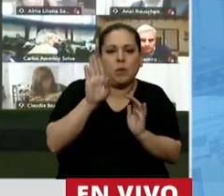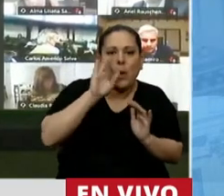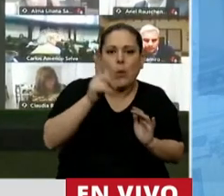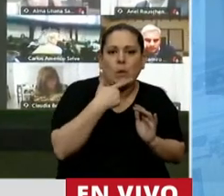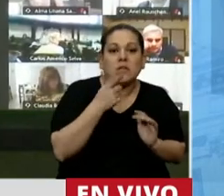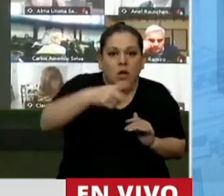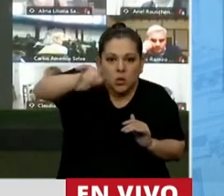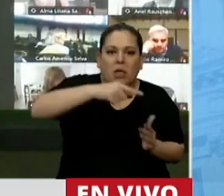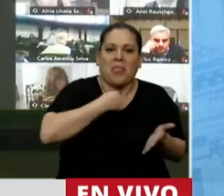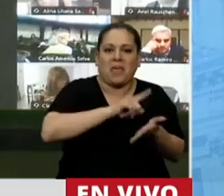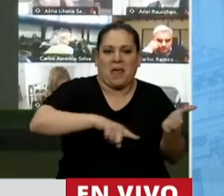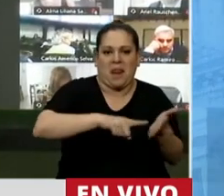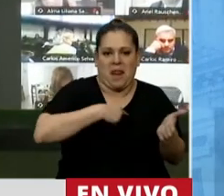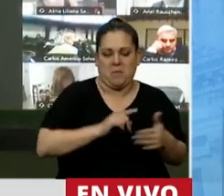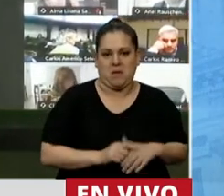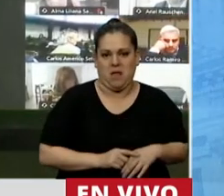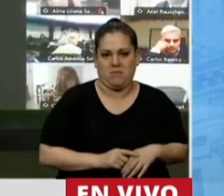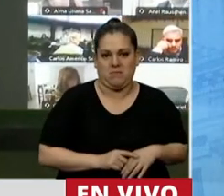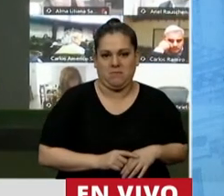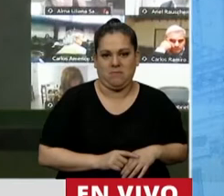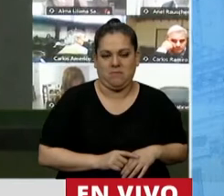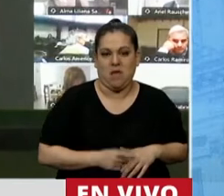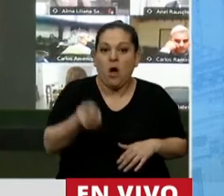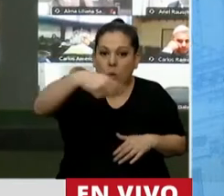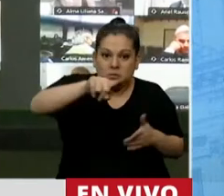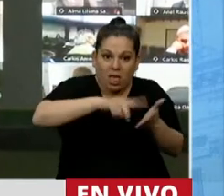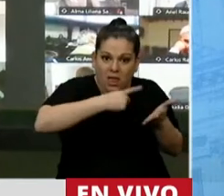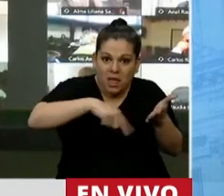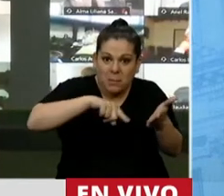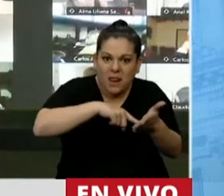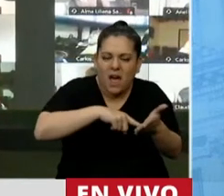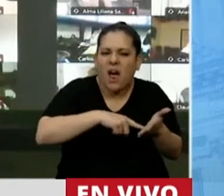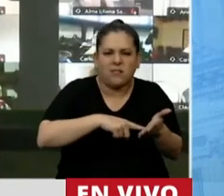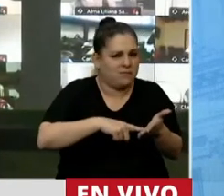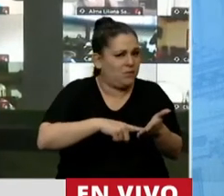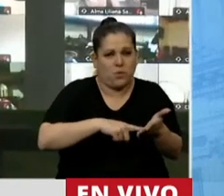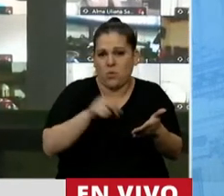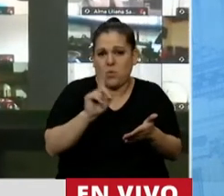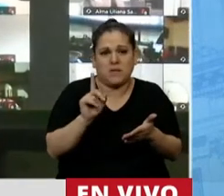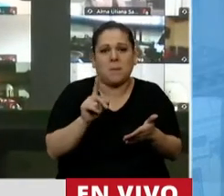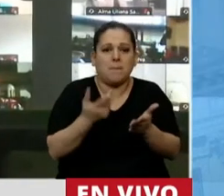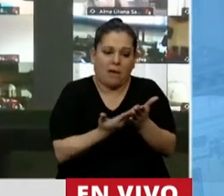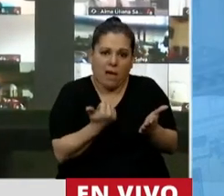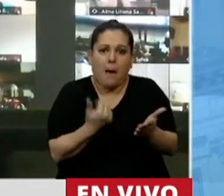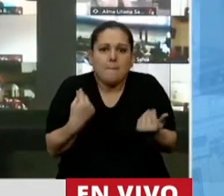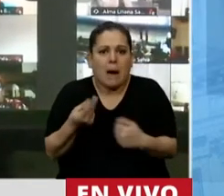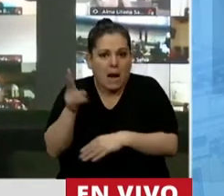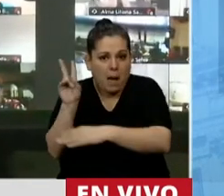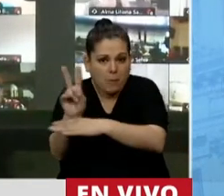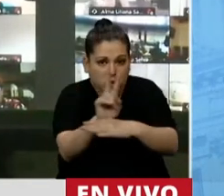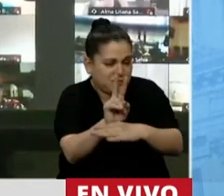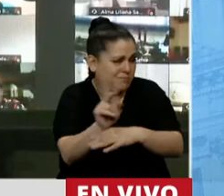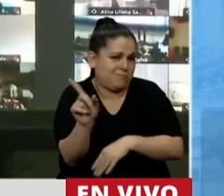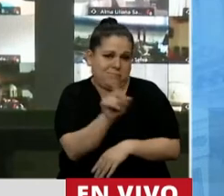a eliminar al modificarlo. Lo que ustedes van a estar haciendo no es aumentando la protección que tienen los bosques en la